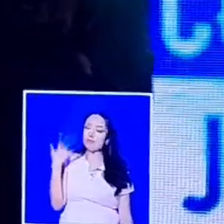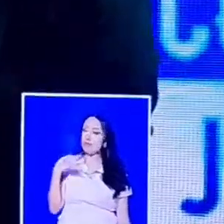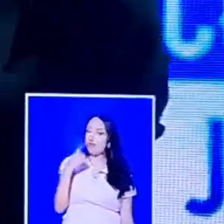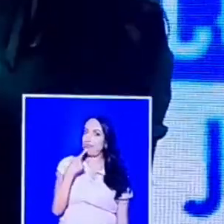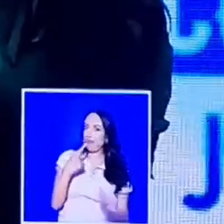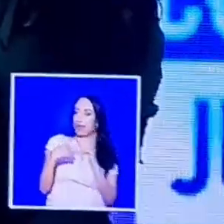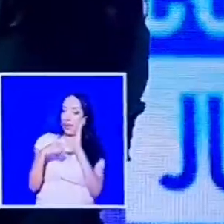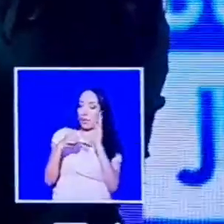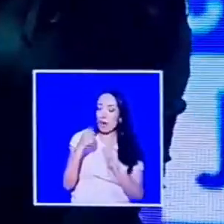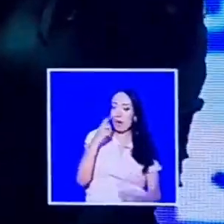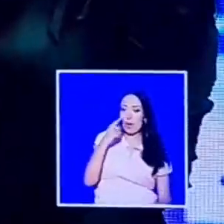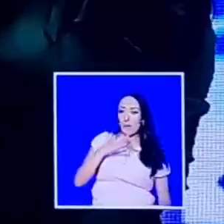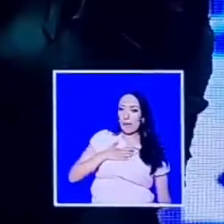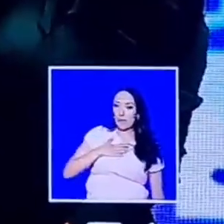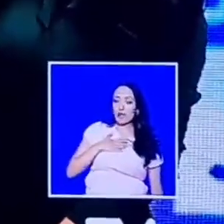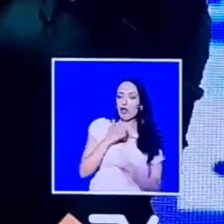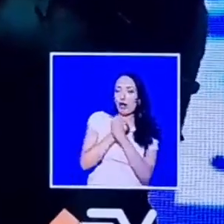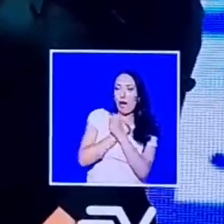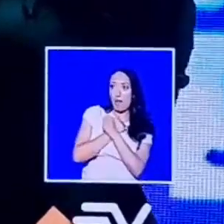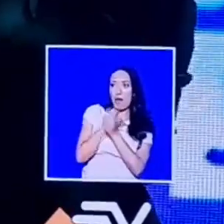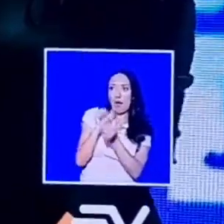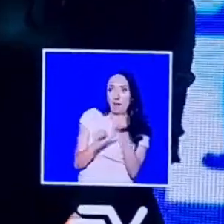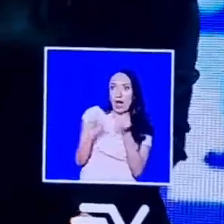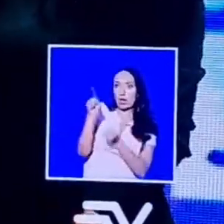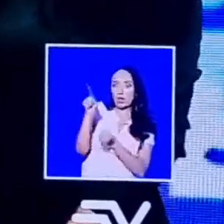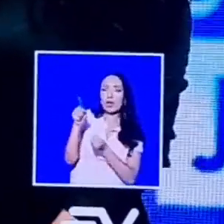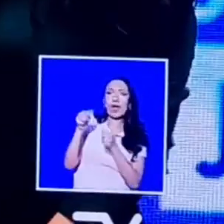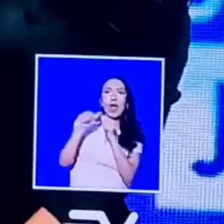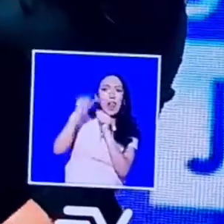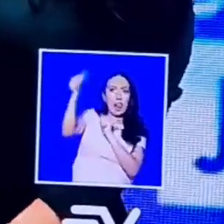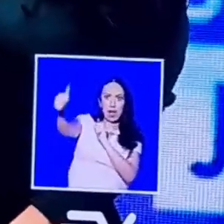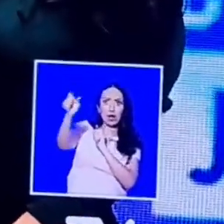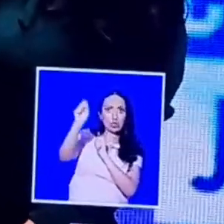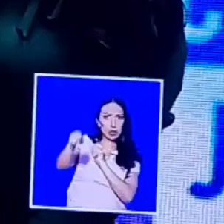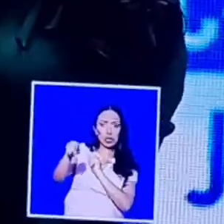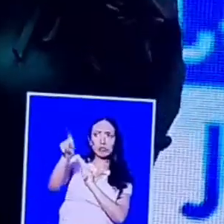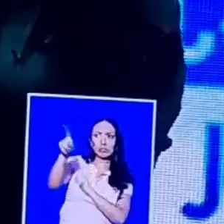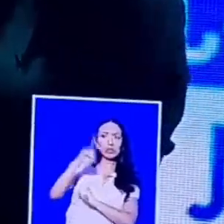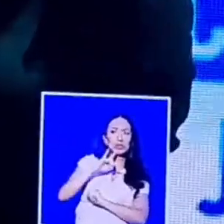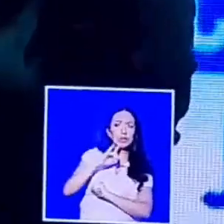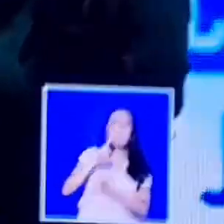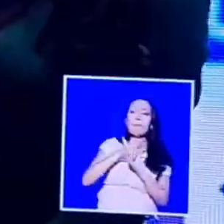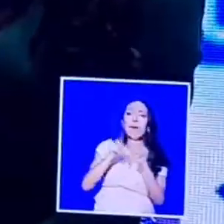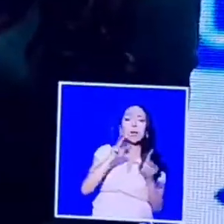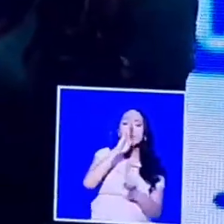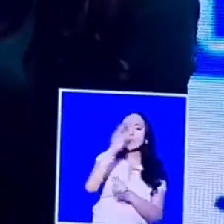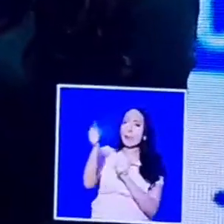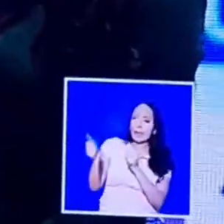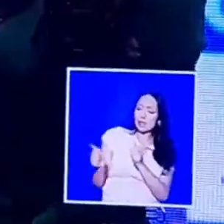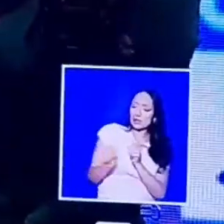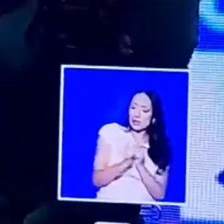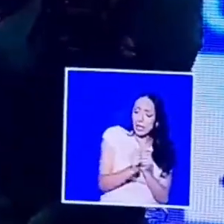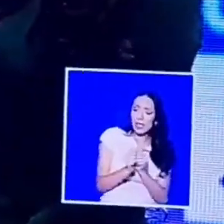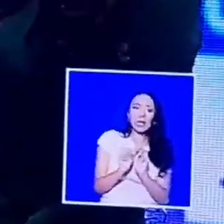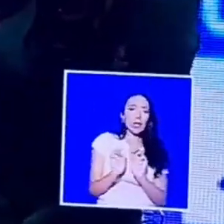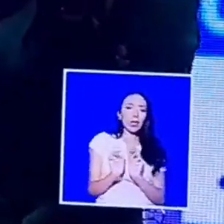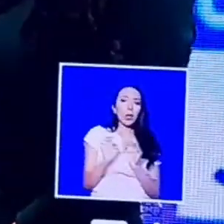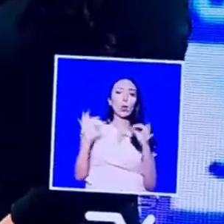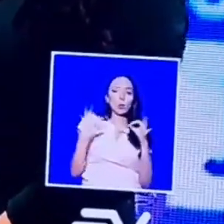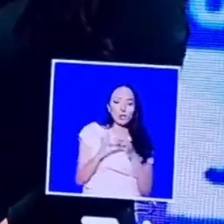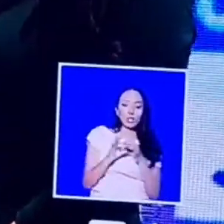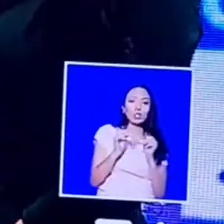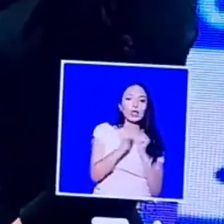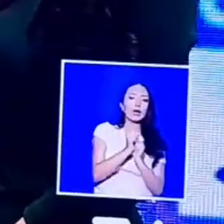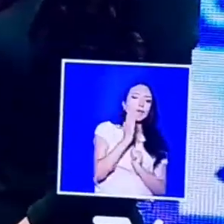mí. Es una persona que pese a la distancia se ha hecho sentir muy cercano. Siempre somos muy unidos con mi